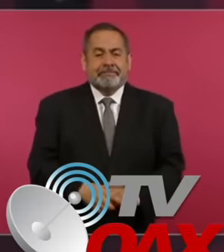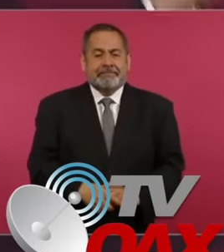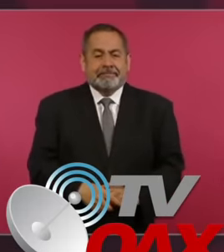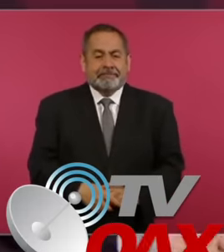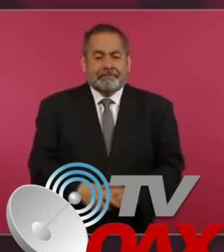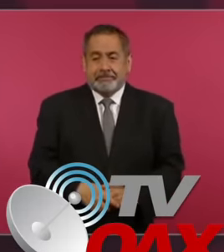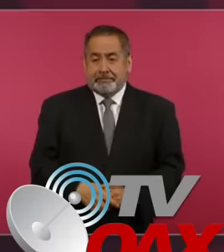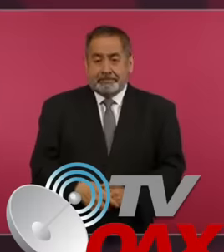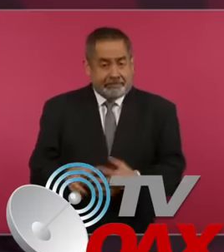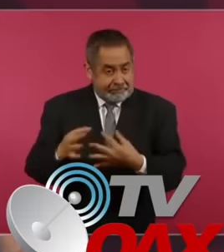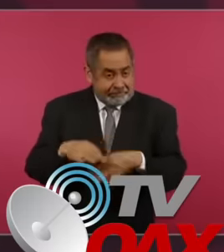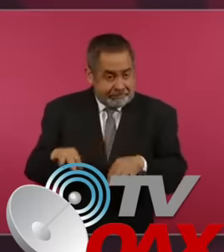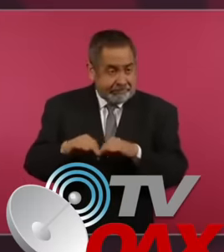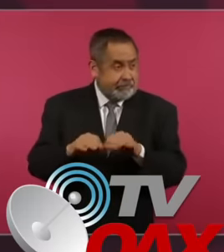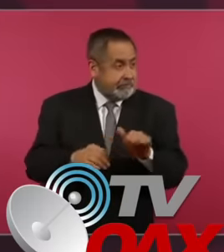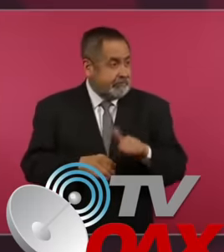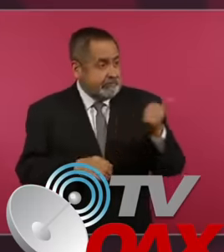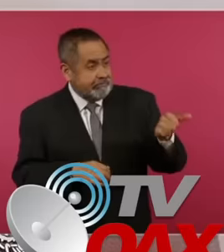más importante que eso?